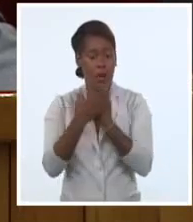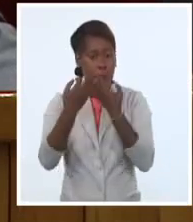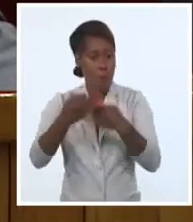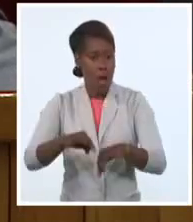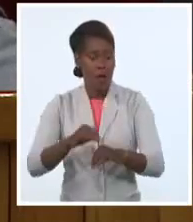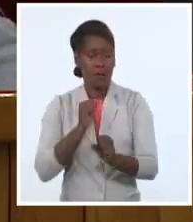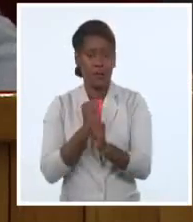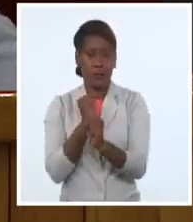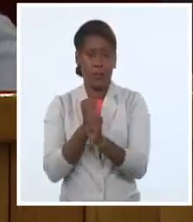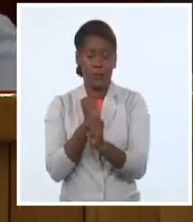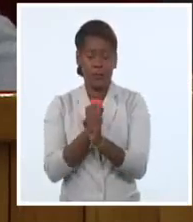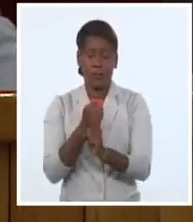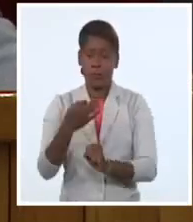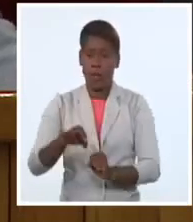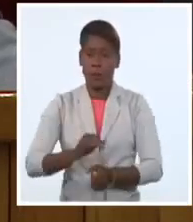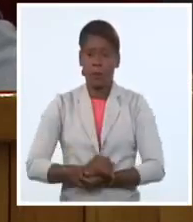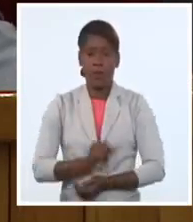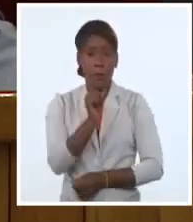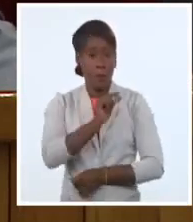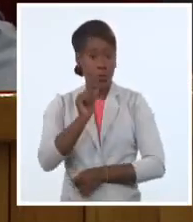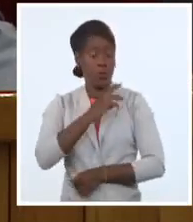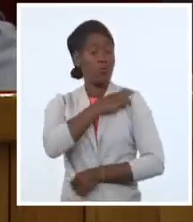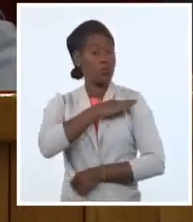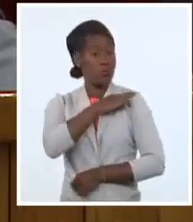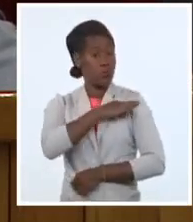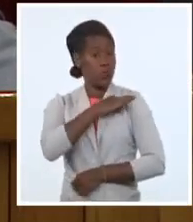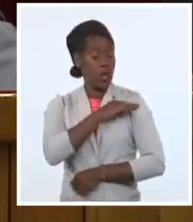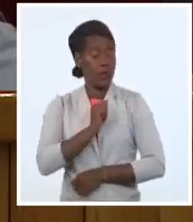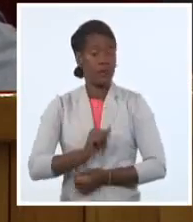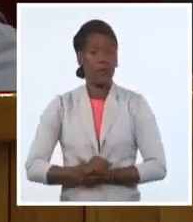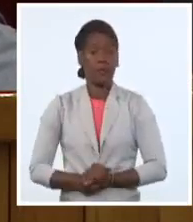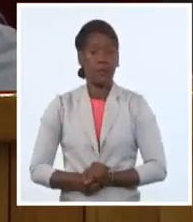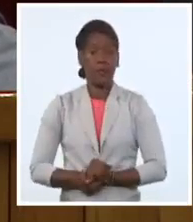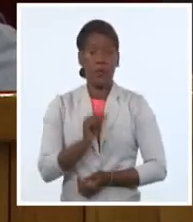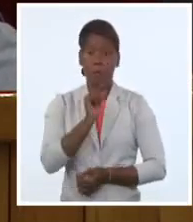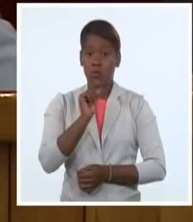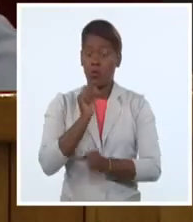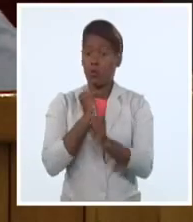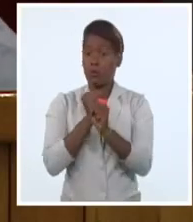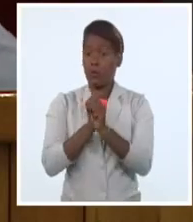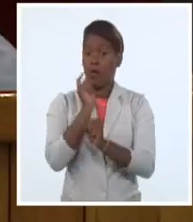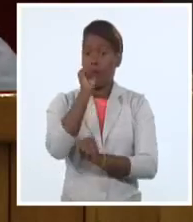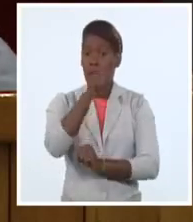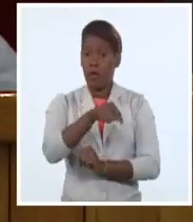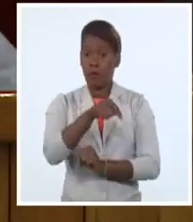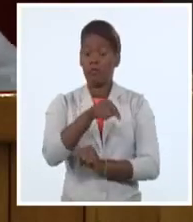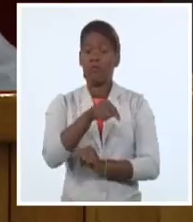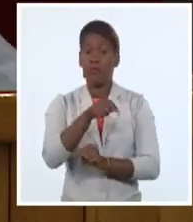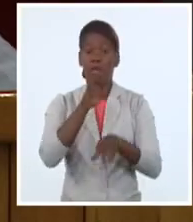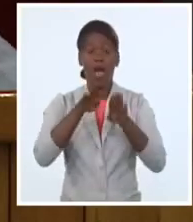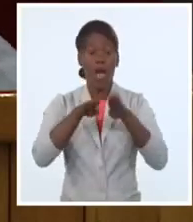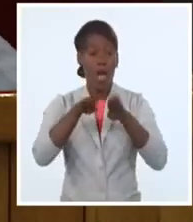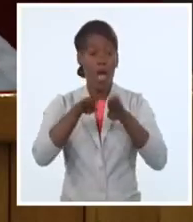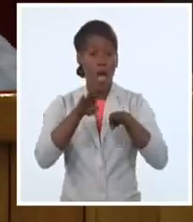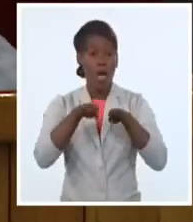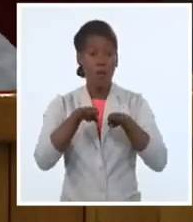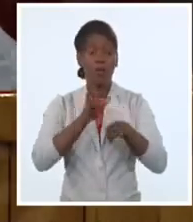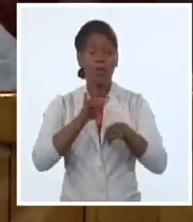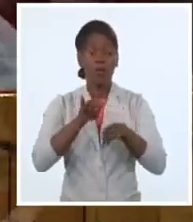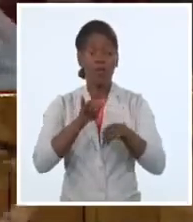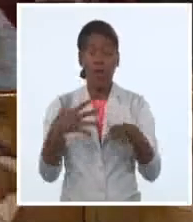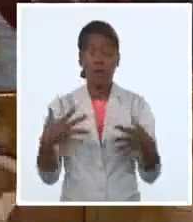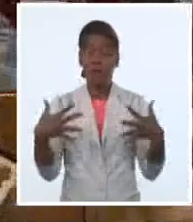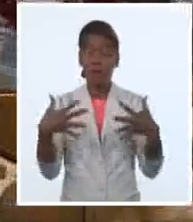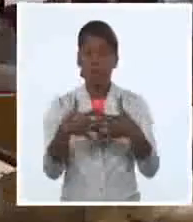país. Funcionarios diplomáticos estadounidenses se reúnen frecuentemente con los cabecillas contrarrevolucionarios.